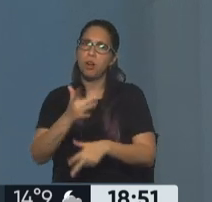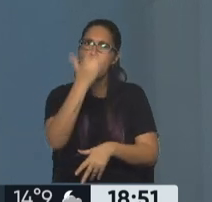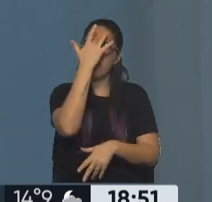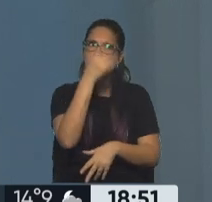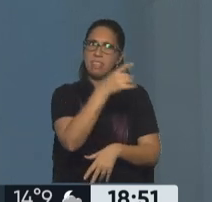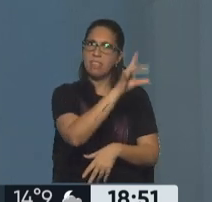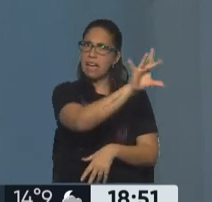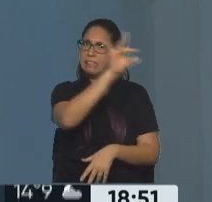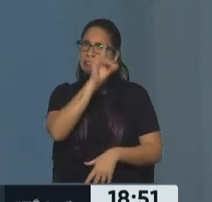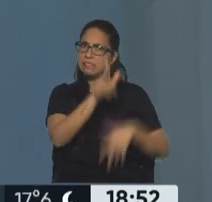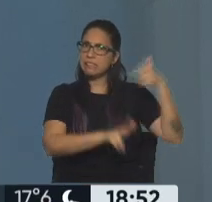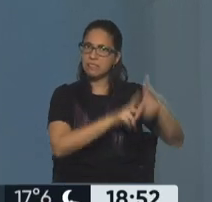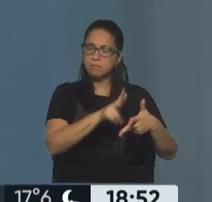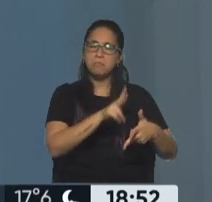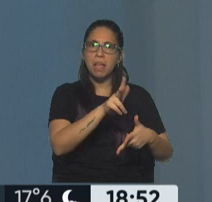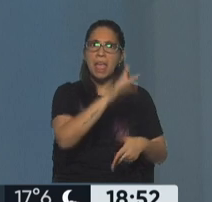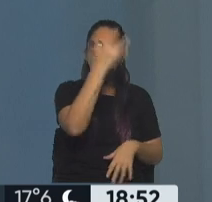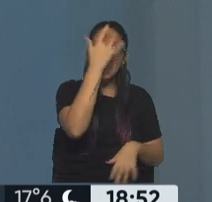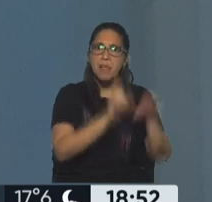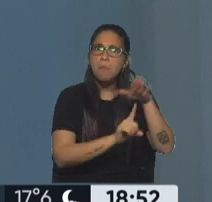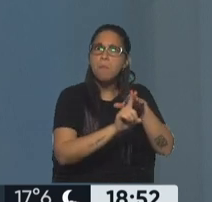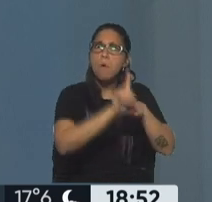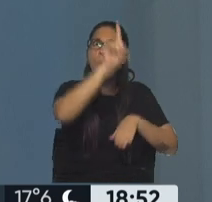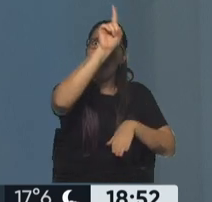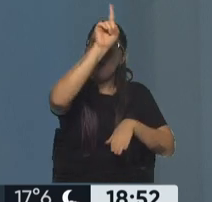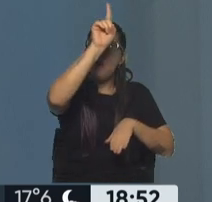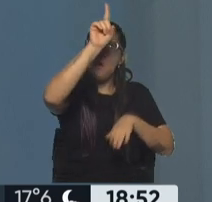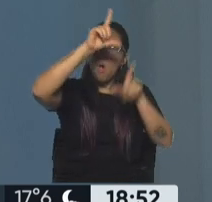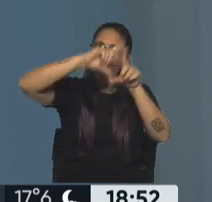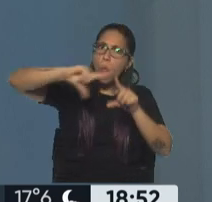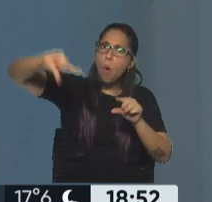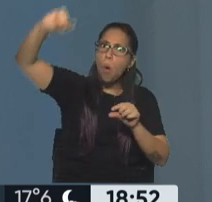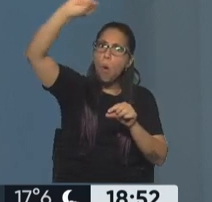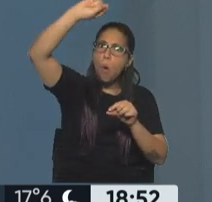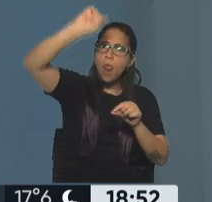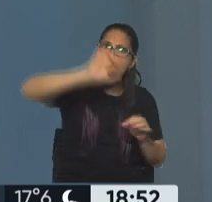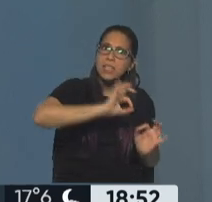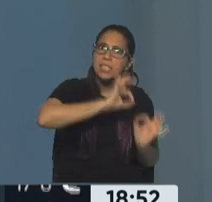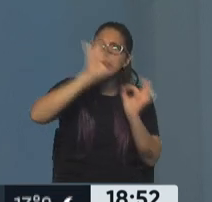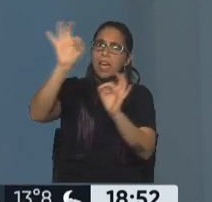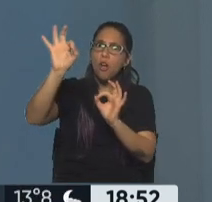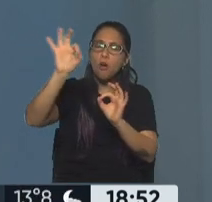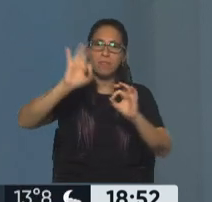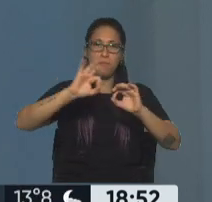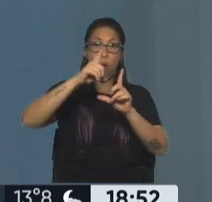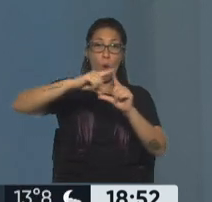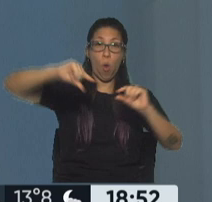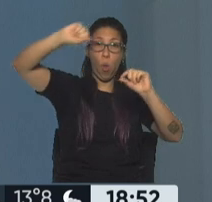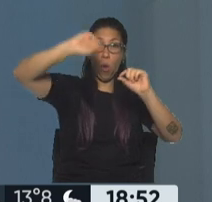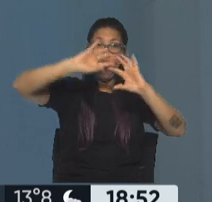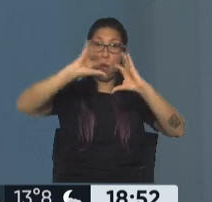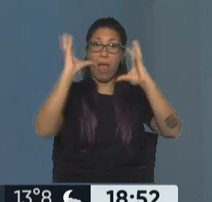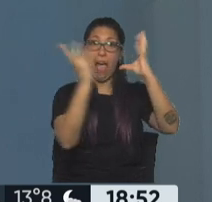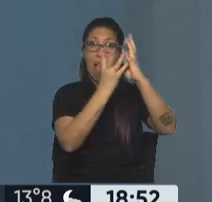Leo que la India llegó a la luna a una zona inexplorada que es en el Polo Sur de